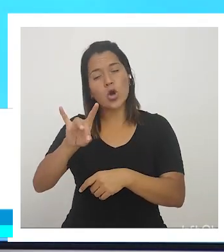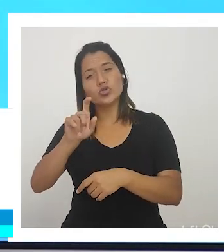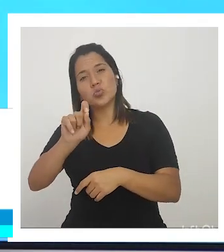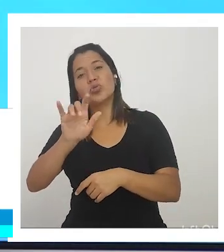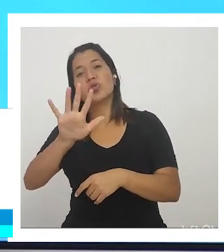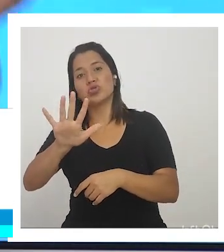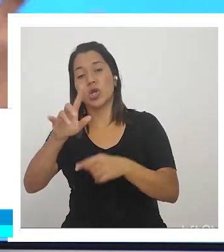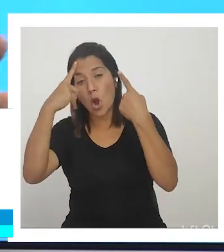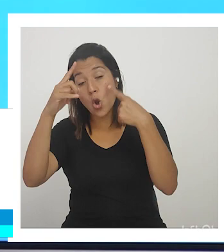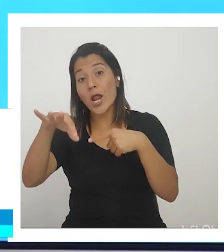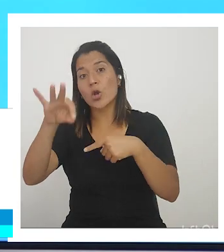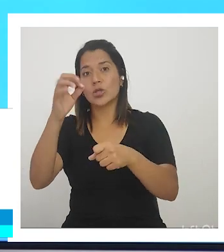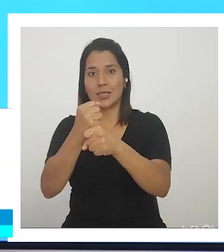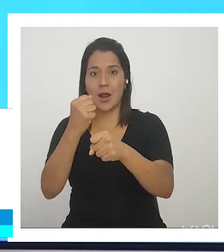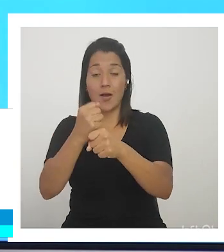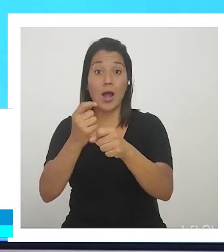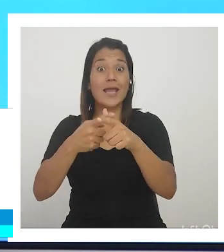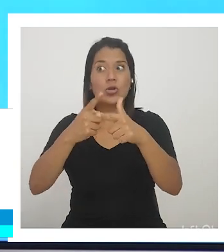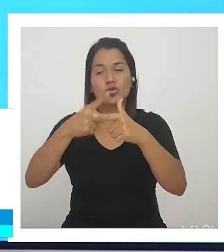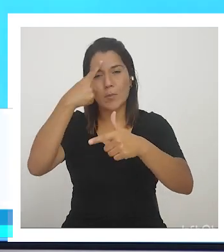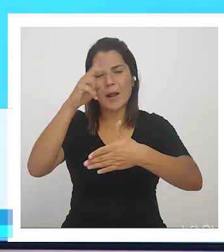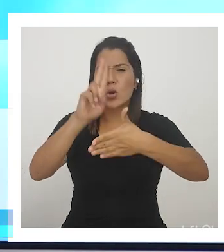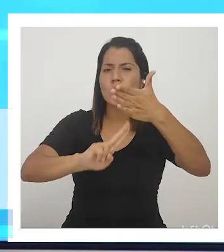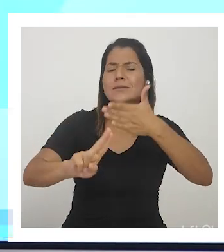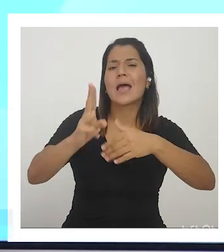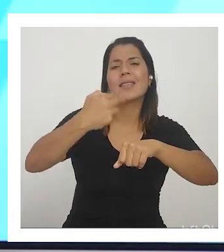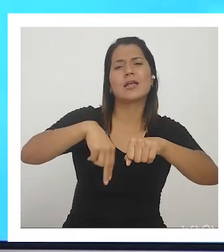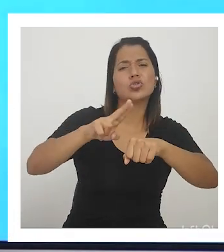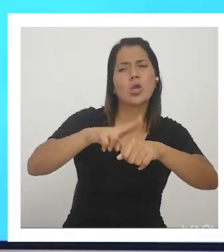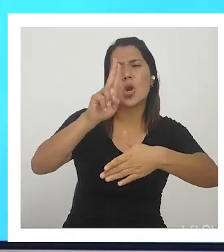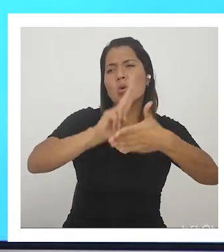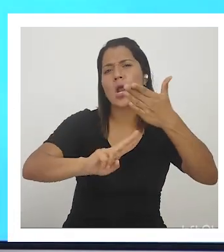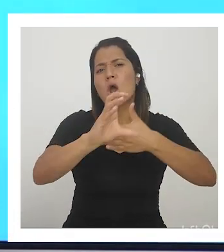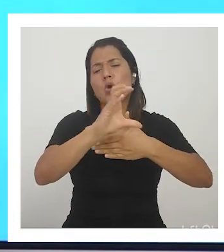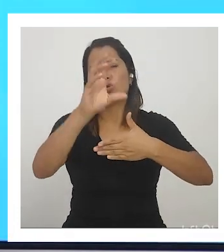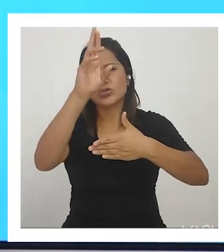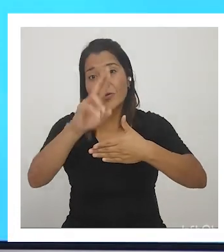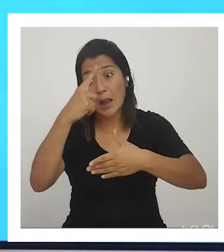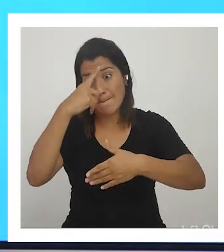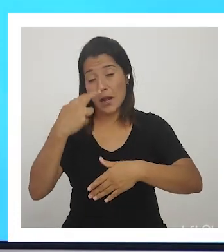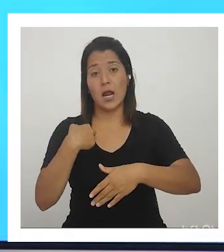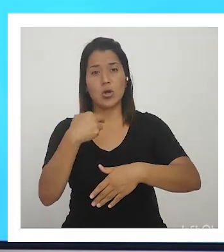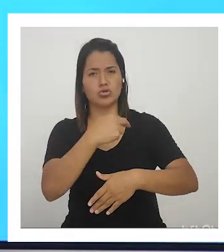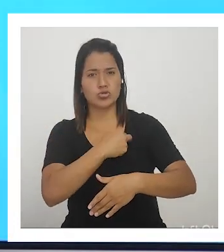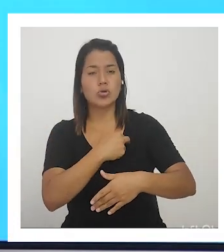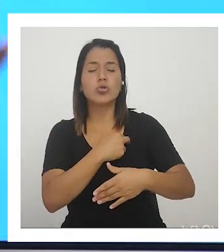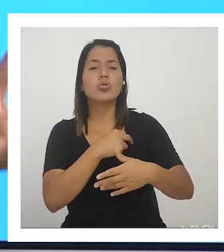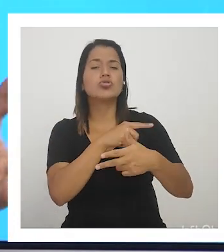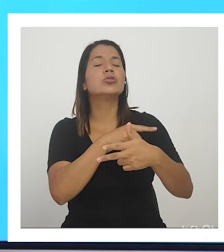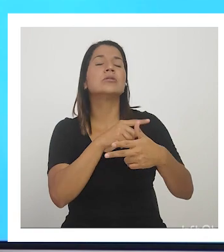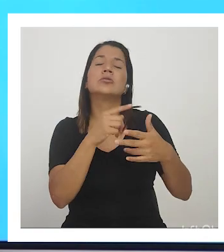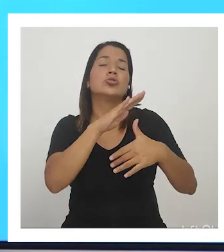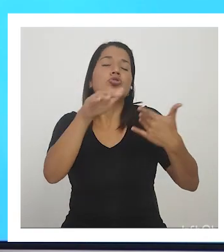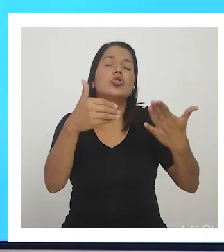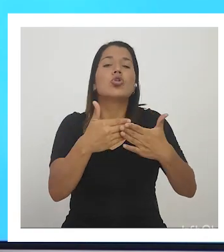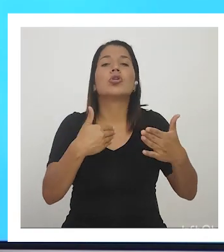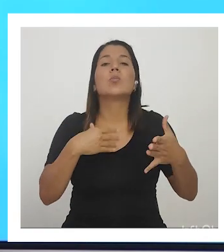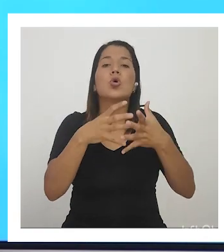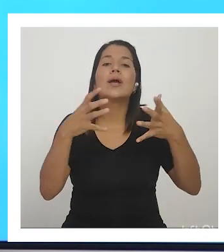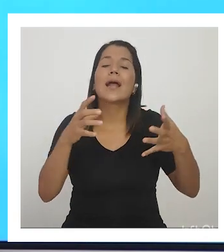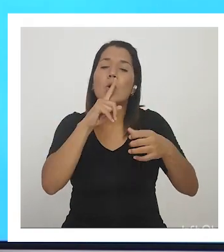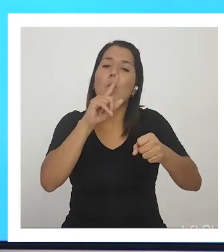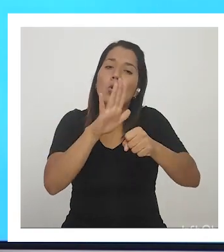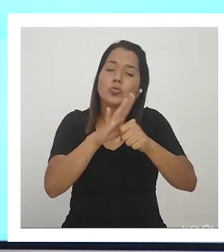Universidad Nacional, es decir, para la Universidad de Costa Rica, hay un gran compromiso de la necesidad de que busquemos esos equilibrios.